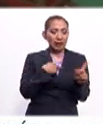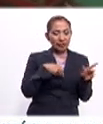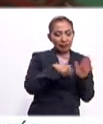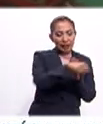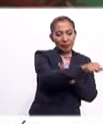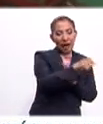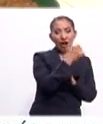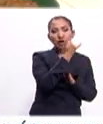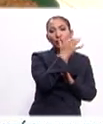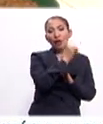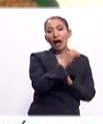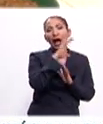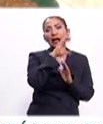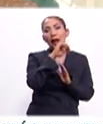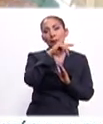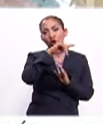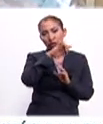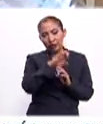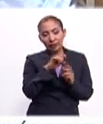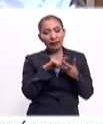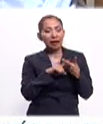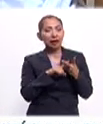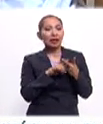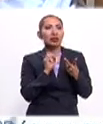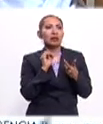sembrar yuca, camote,